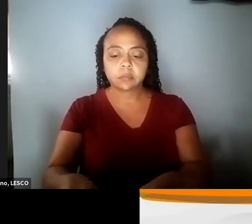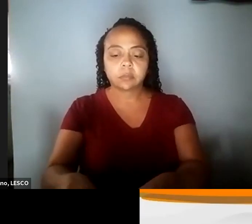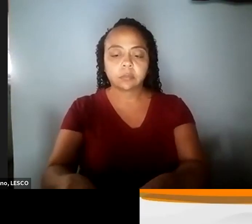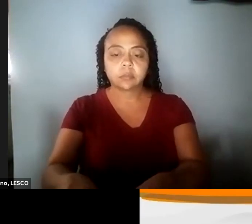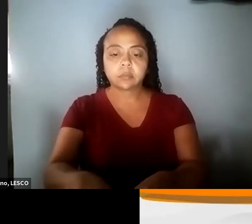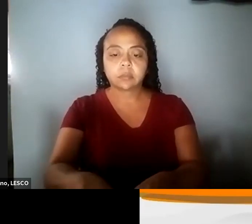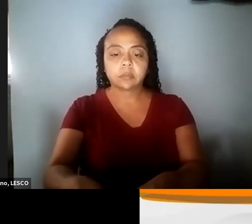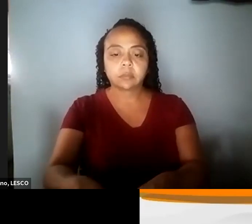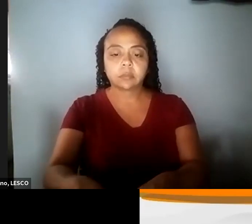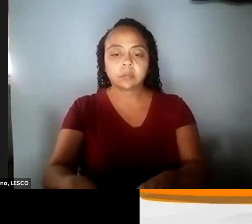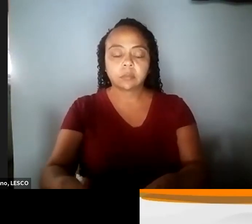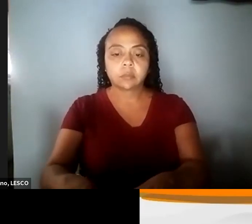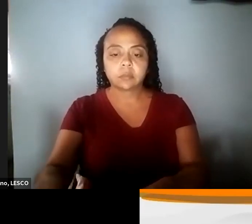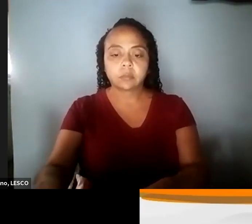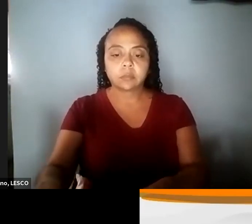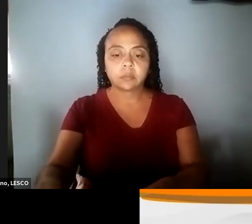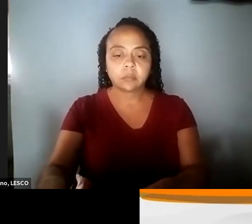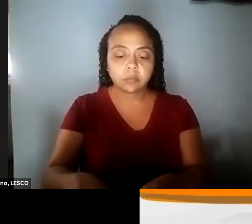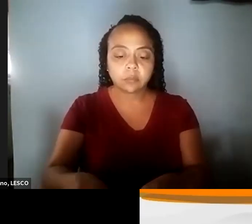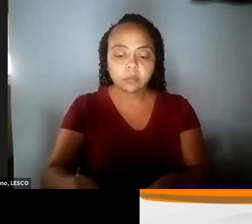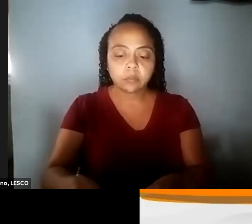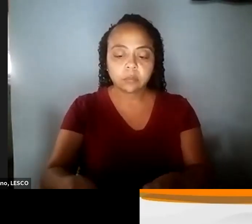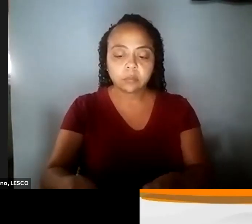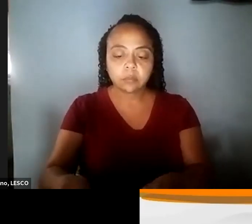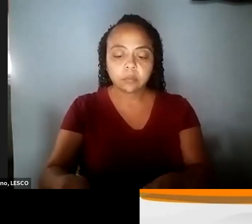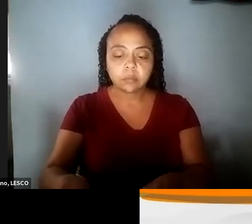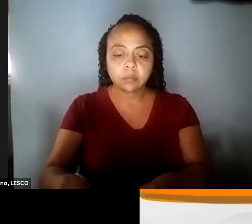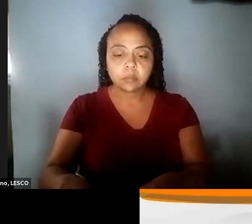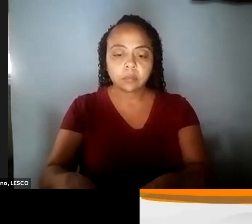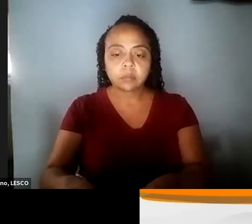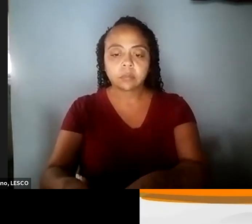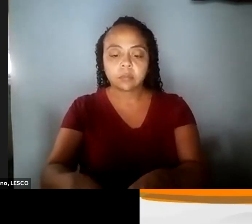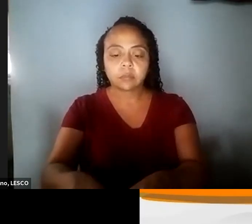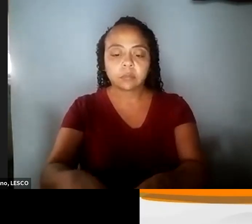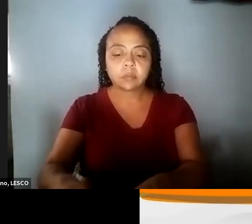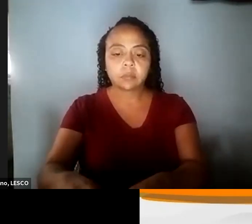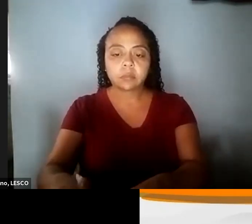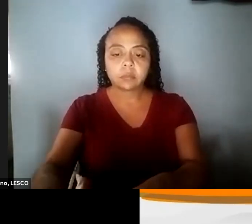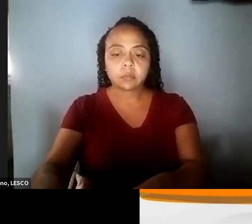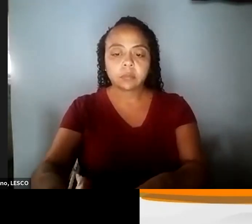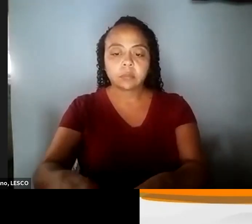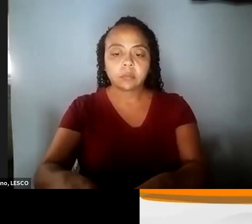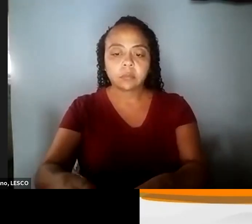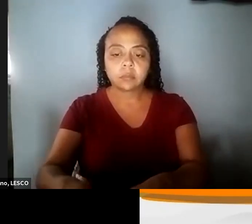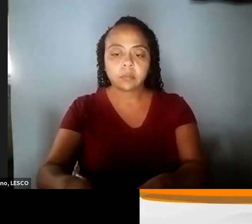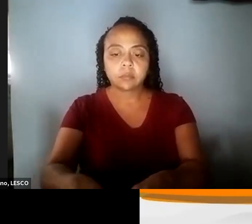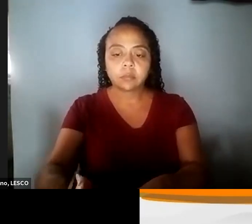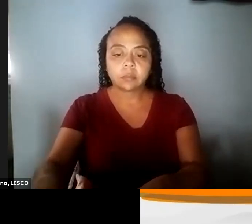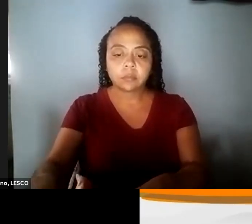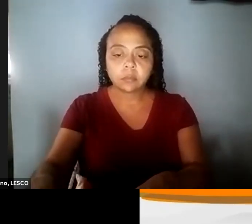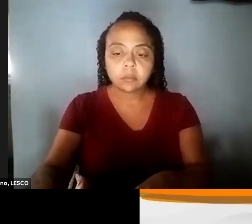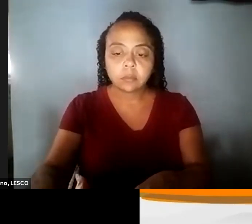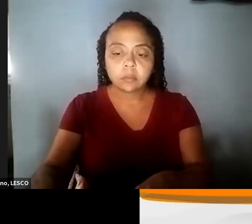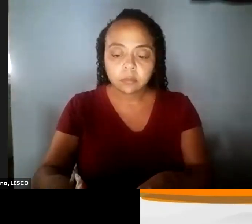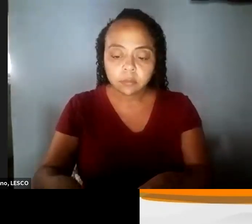puede cerrar esa brecha algunas acciones que debemos tomar en consideración es establecer y buscar esos mecanismos de